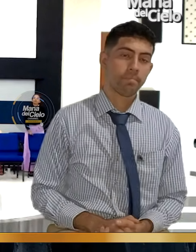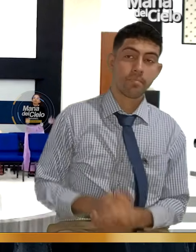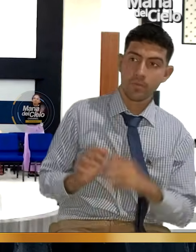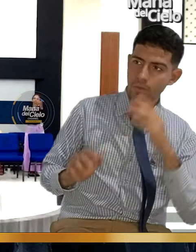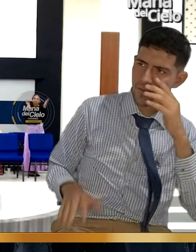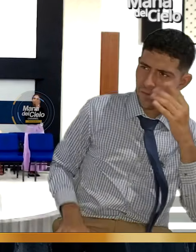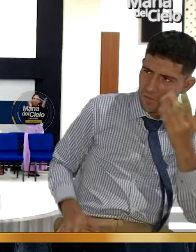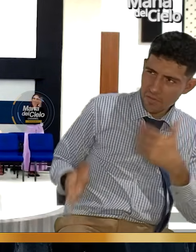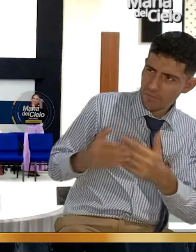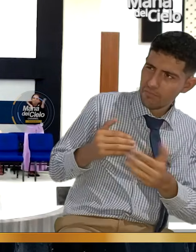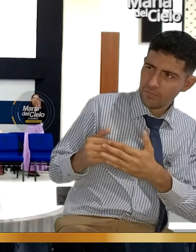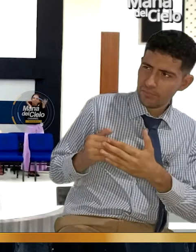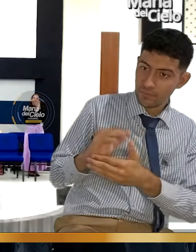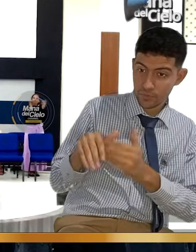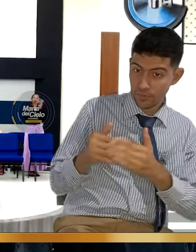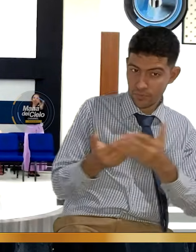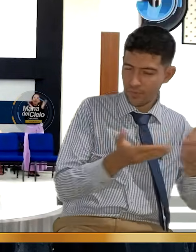Amén.